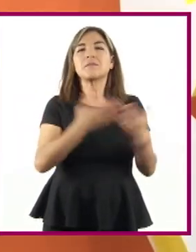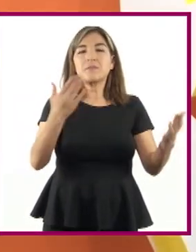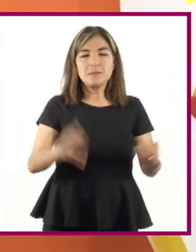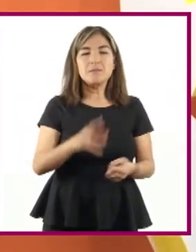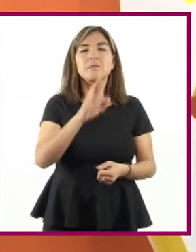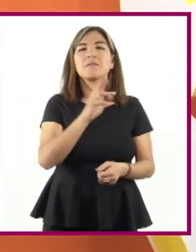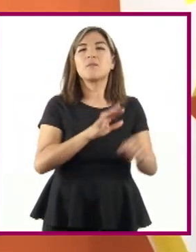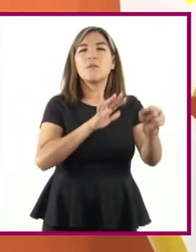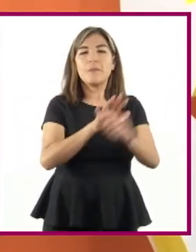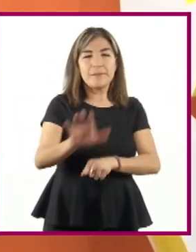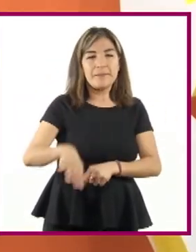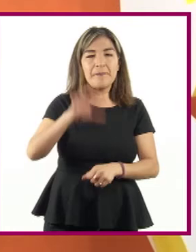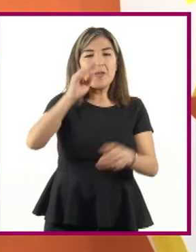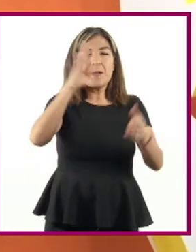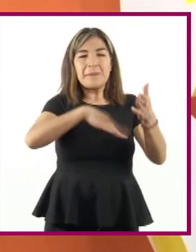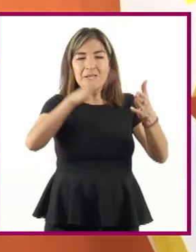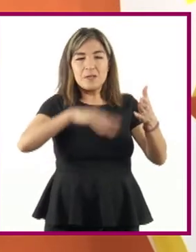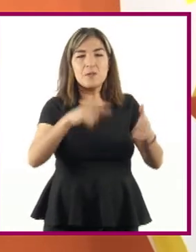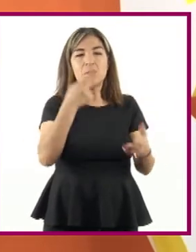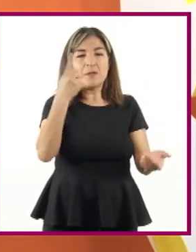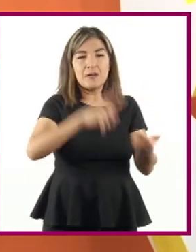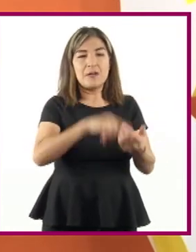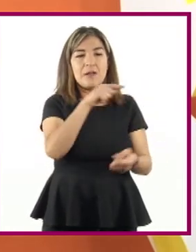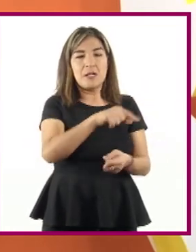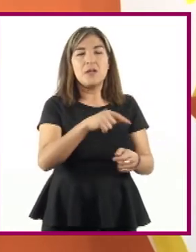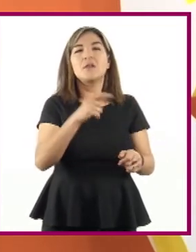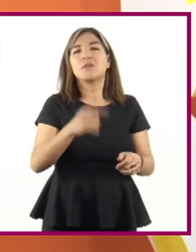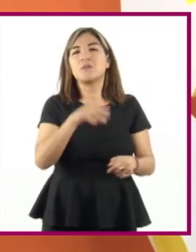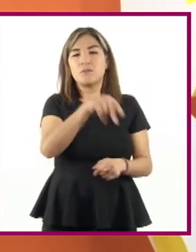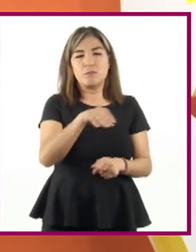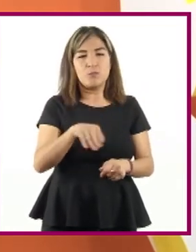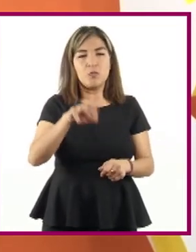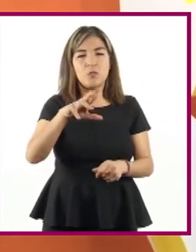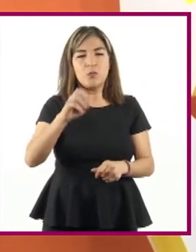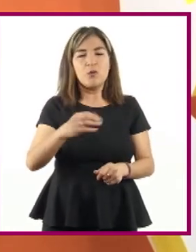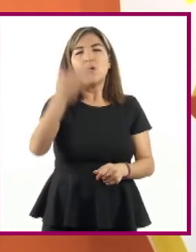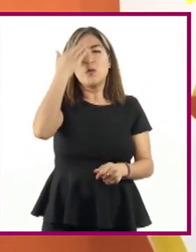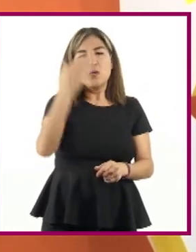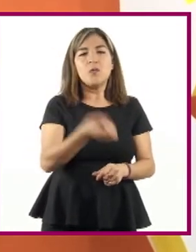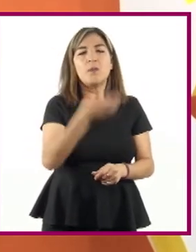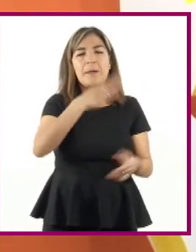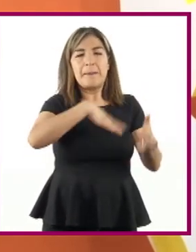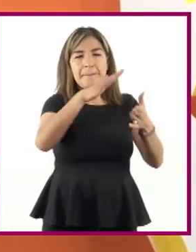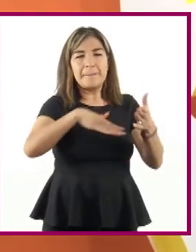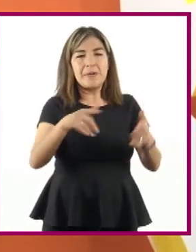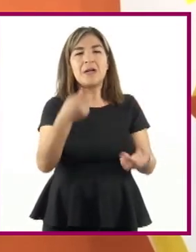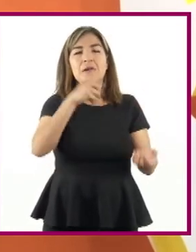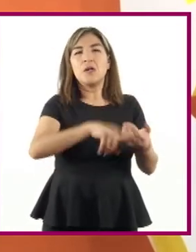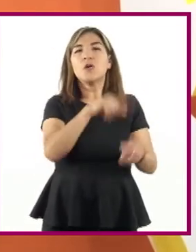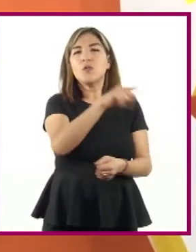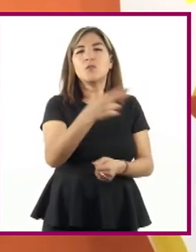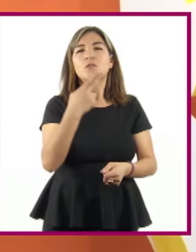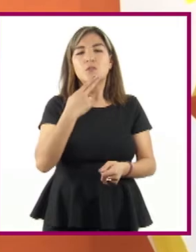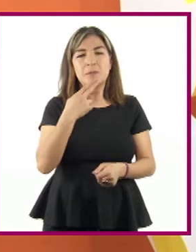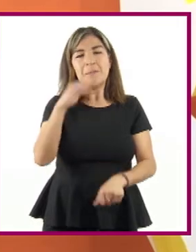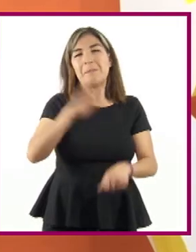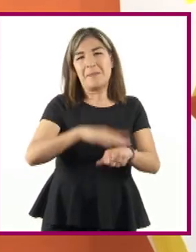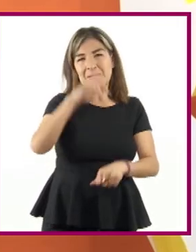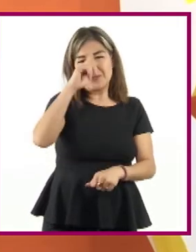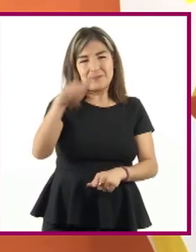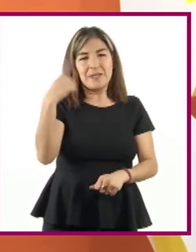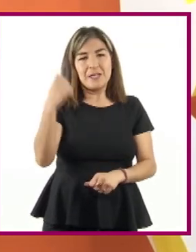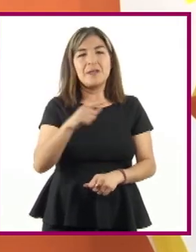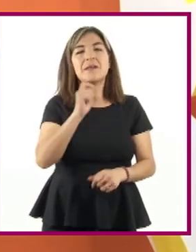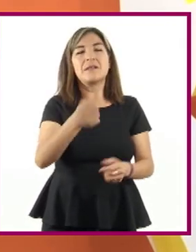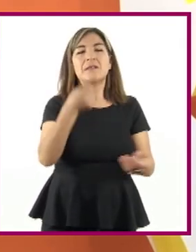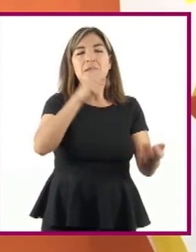cantidad de pintura correspondiente a la parte inferior del muro. Conocer la cantidad de pintura marrón que se usará es más sencillo. ya